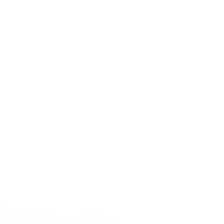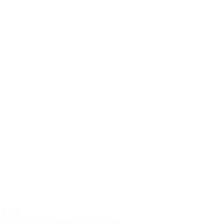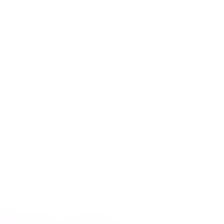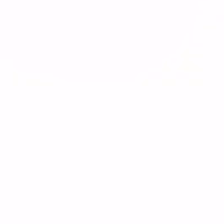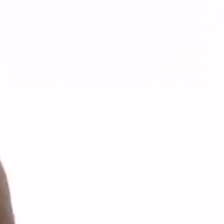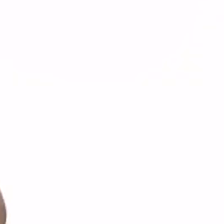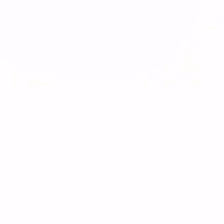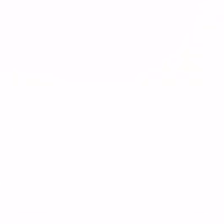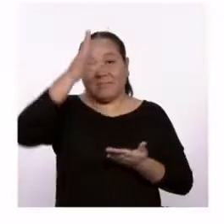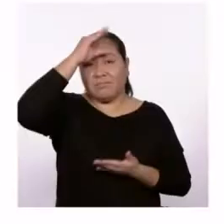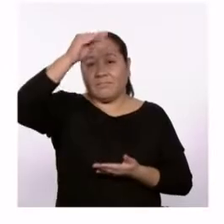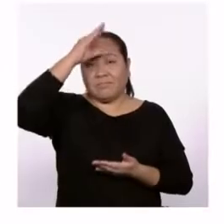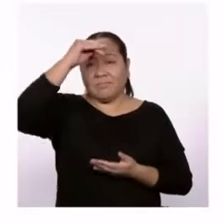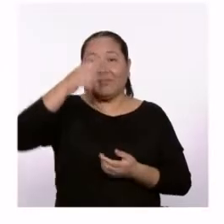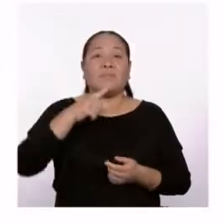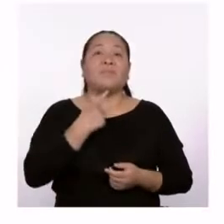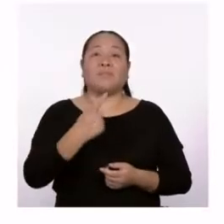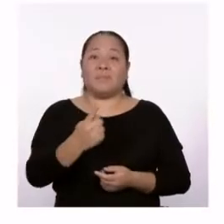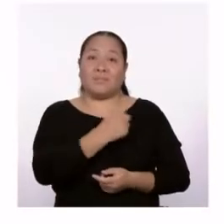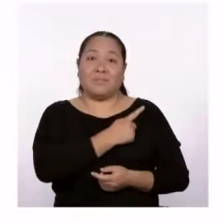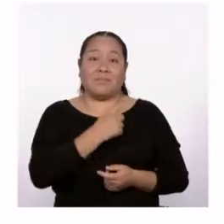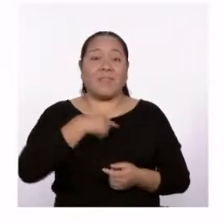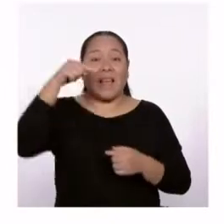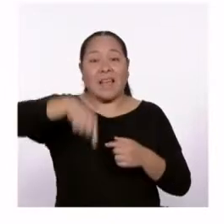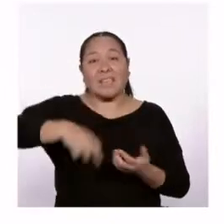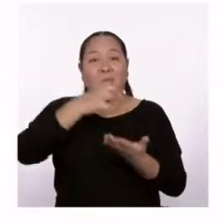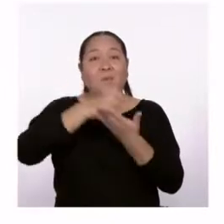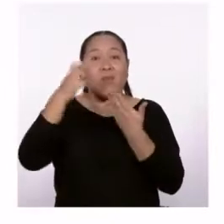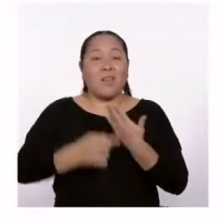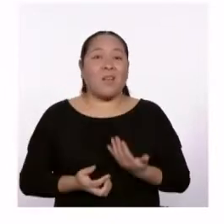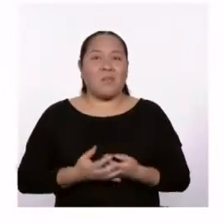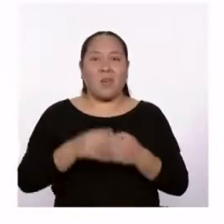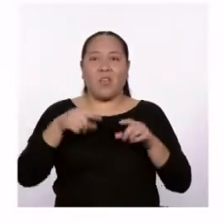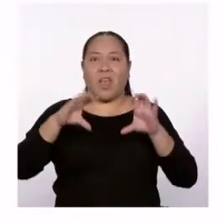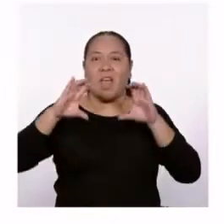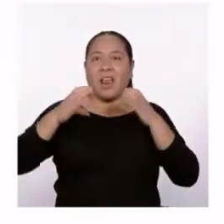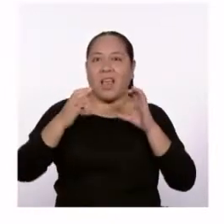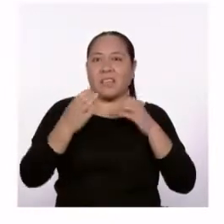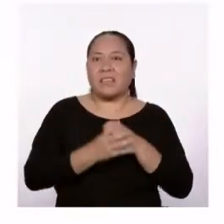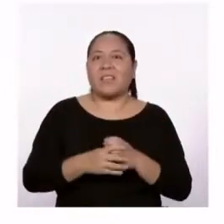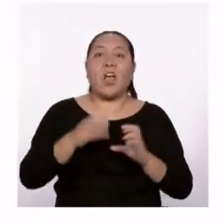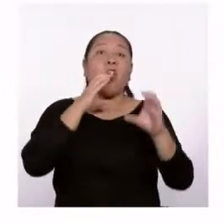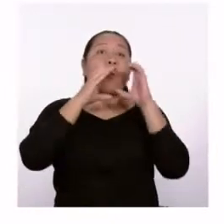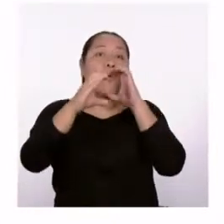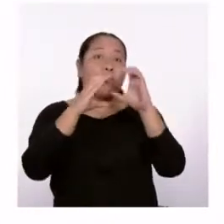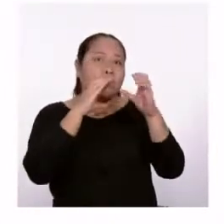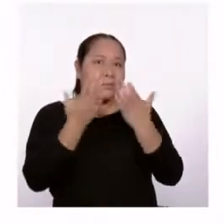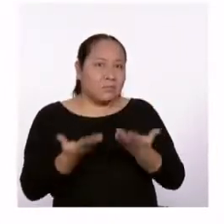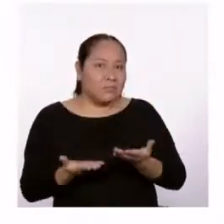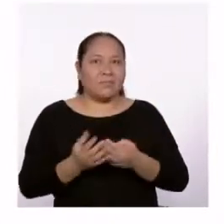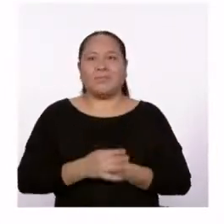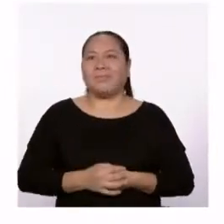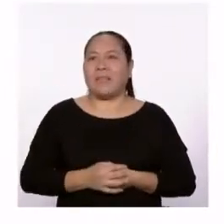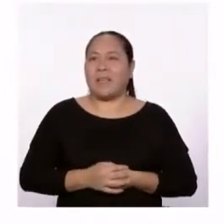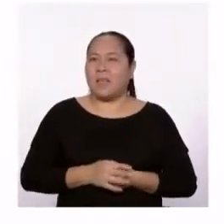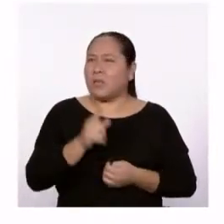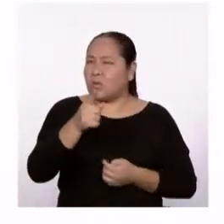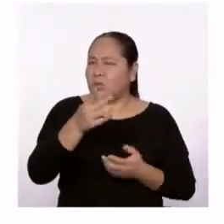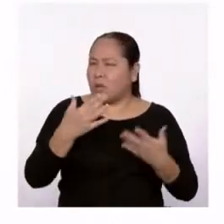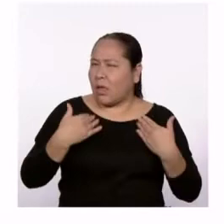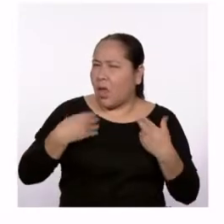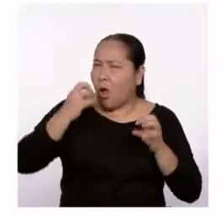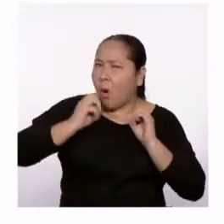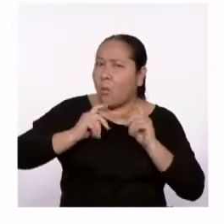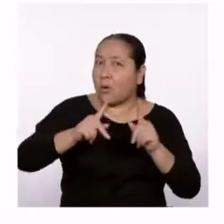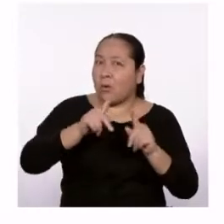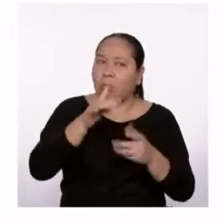Bienvenidos chicos y chicas de primero de secundaria a la sesión del día de hoy con el curso de comunicación. Si han tenido la oportunidad